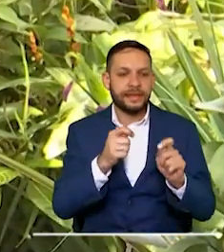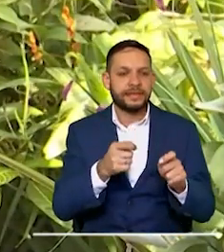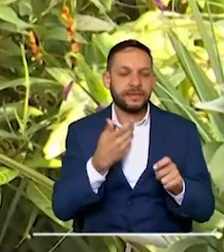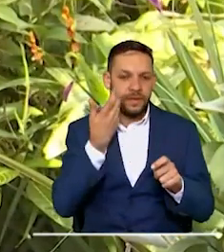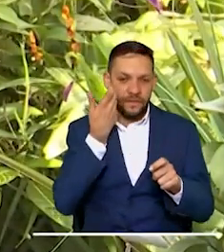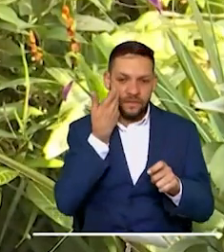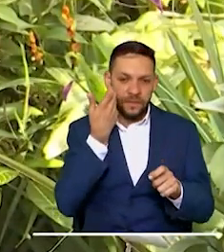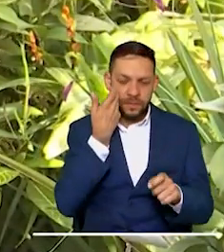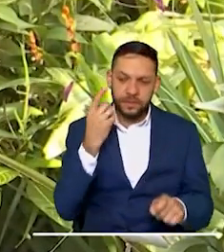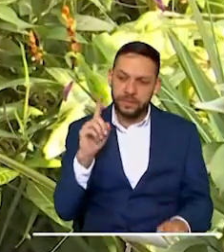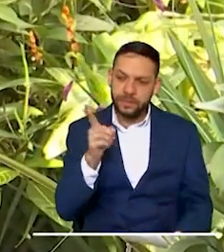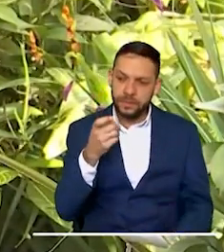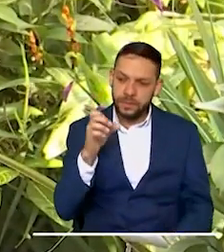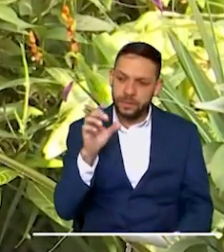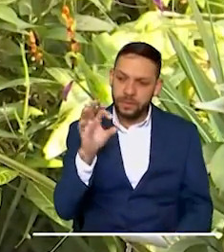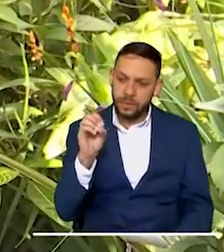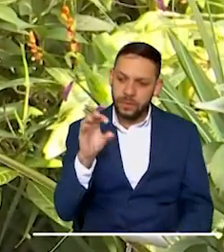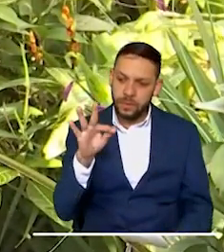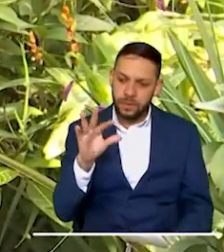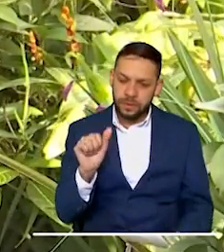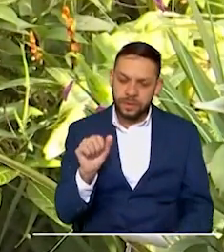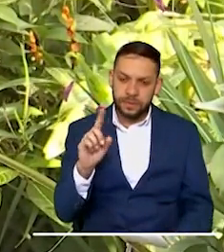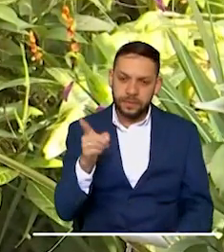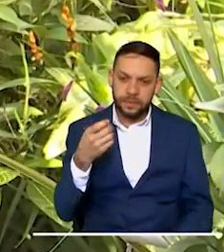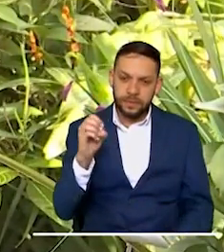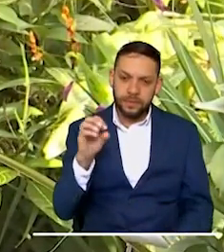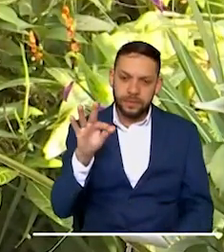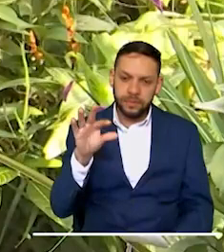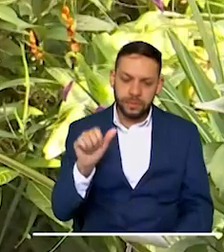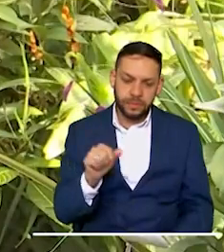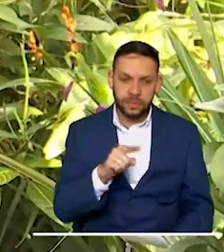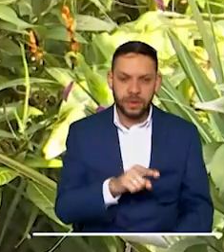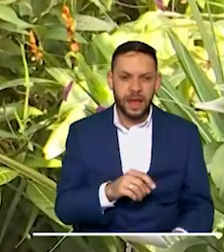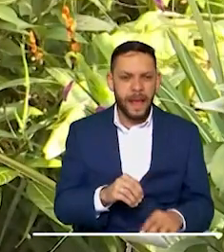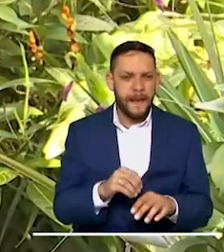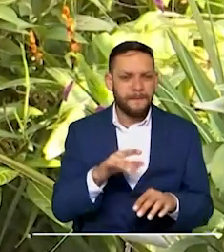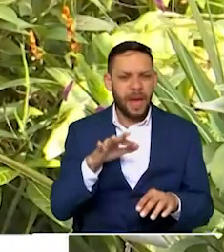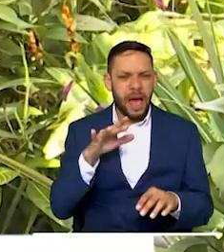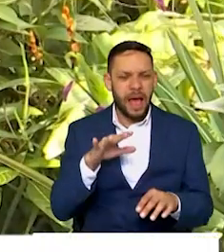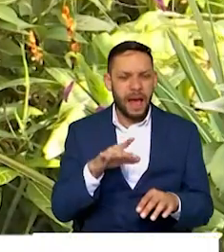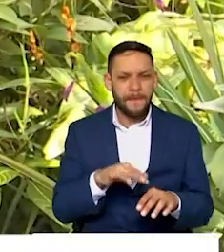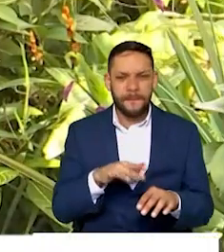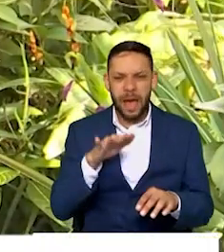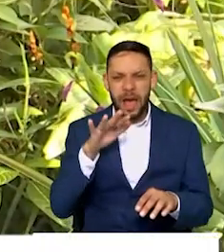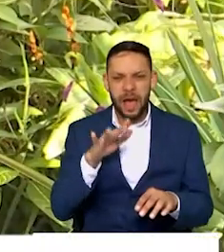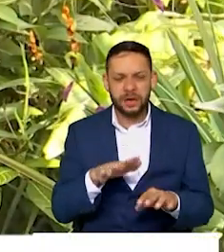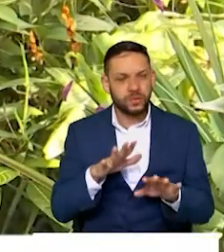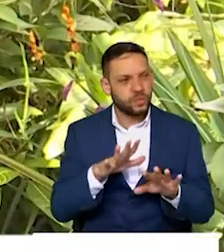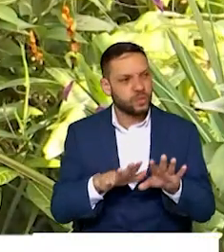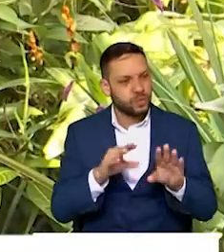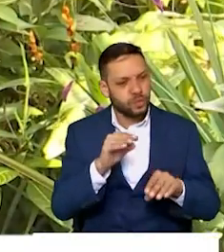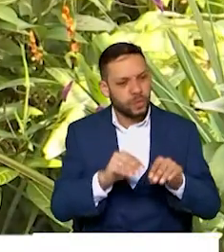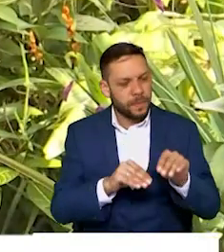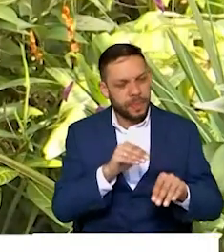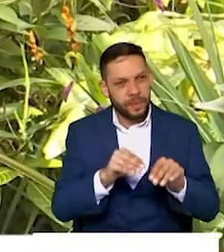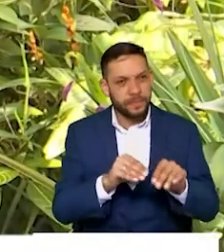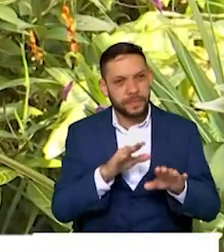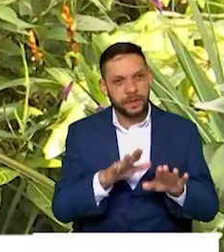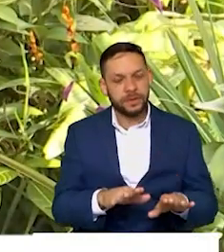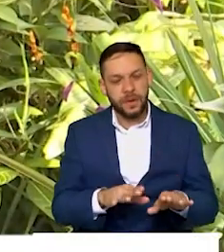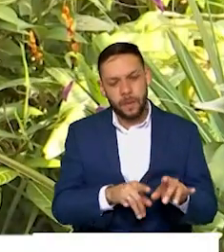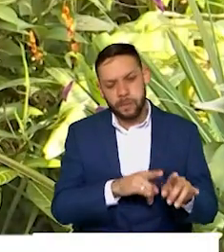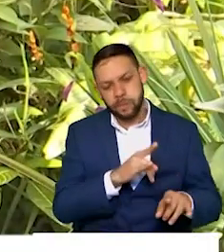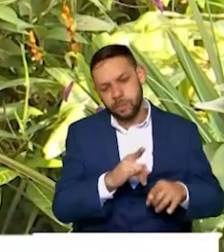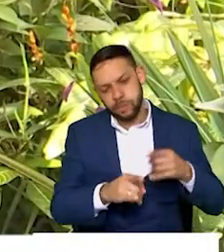dolor en el dedo gordo del pie. ¿Por qué? Porque se forman unos cristales, es como un vidrio molido que se forma en el dedo gordo, en la articulación, y